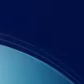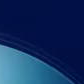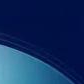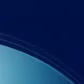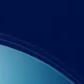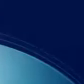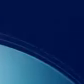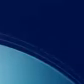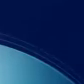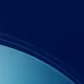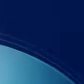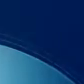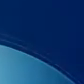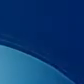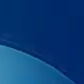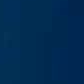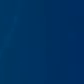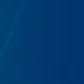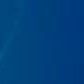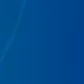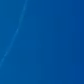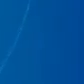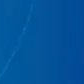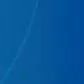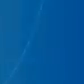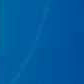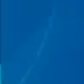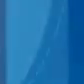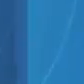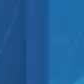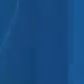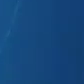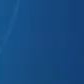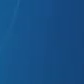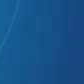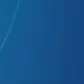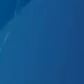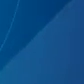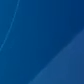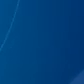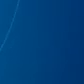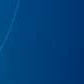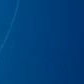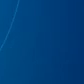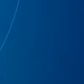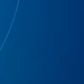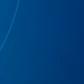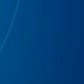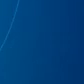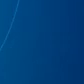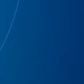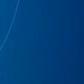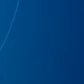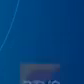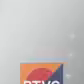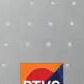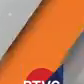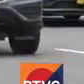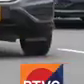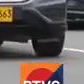programa fue financiado con recursos del ministerio de la rtvc noticias emisión fin de semana